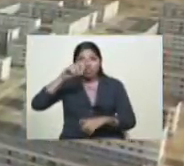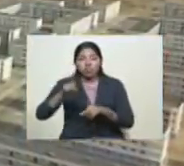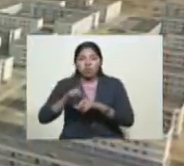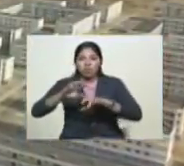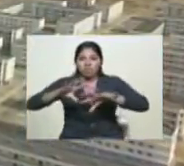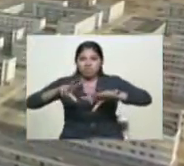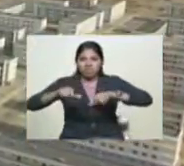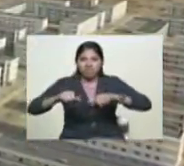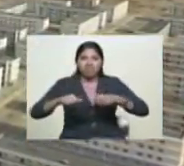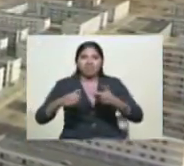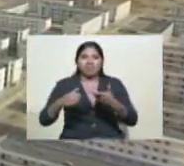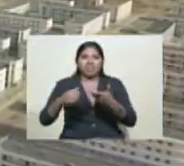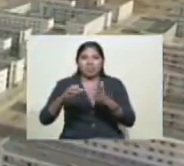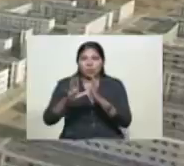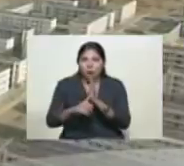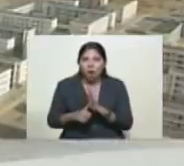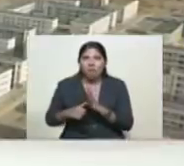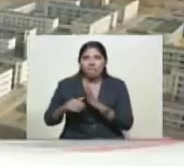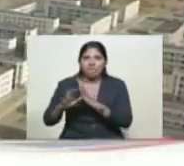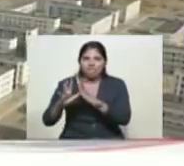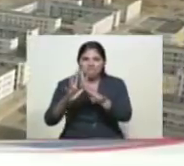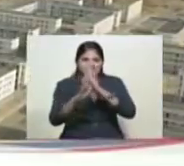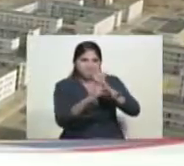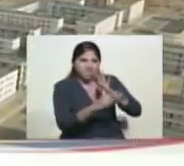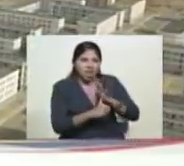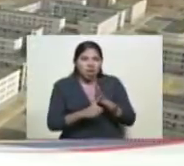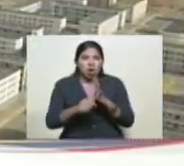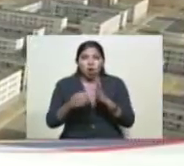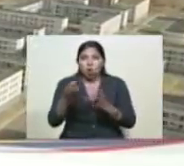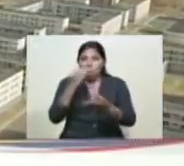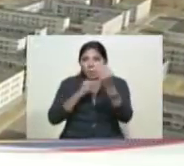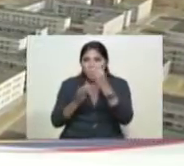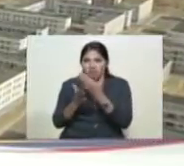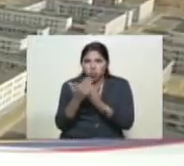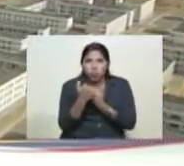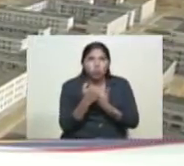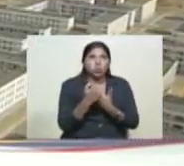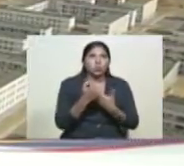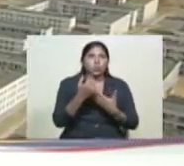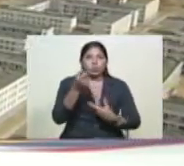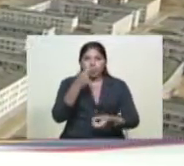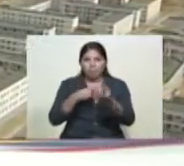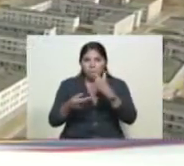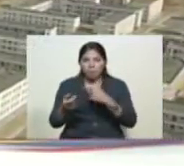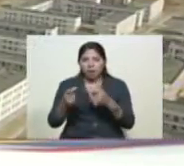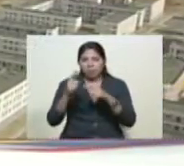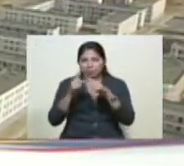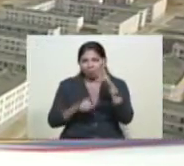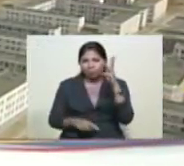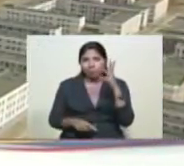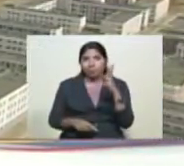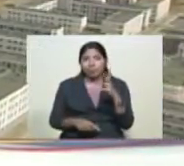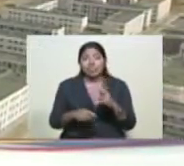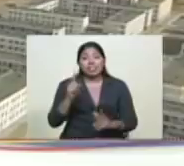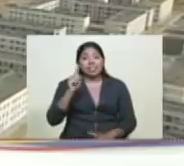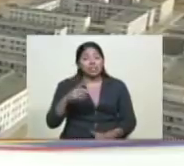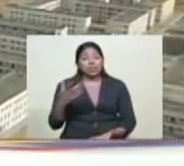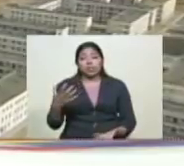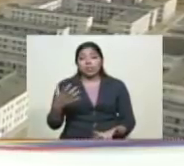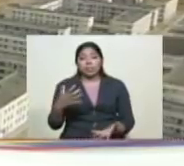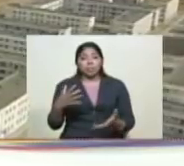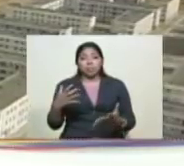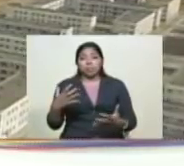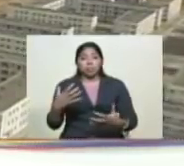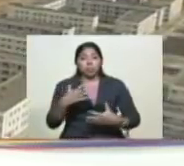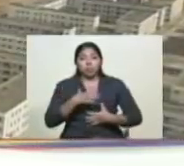especulador. Y roba al pueblo en los alimentos, lo roba. Pero también le impide el derecho a la vivienda.